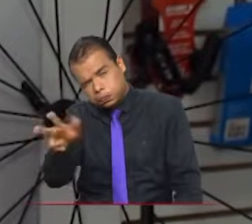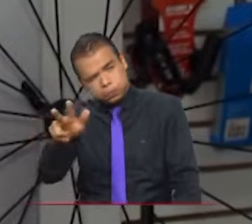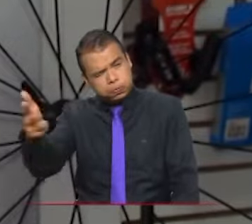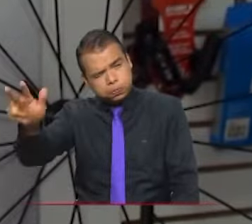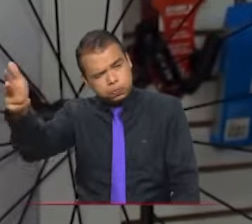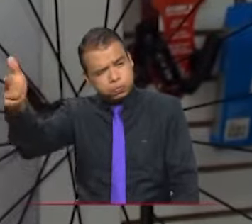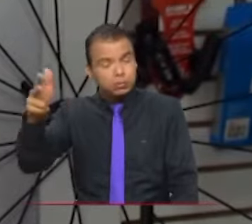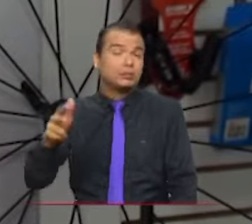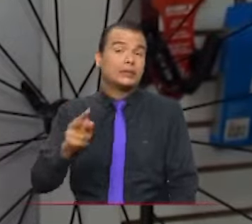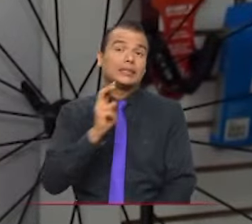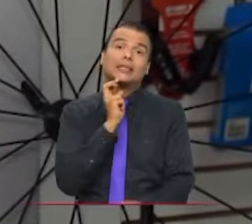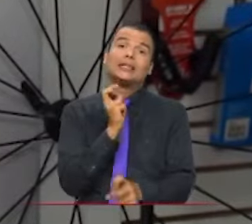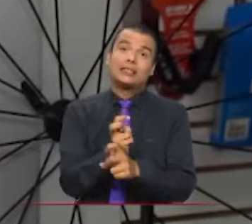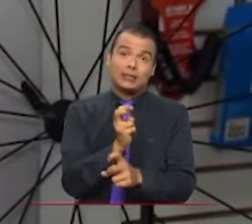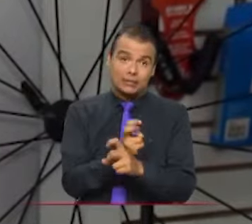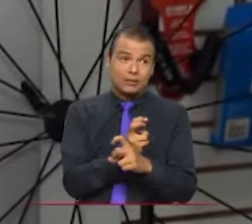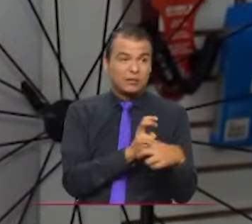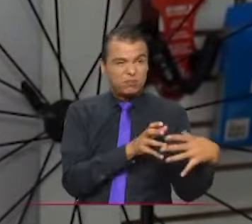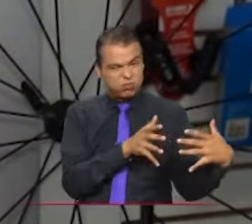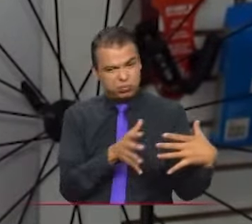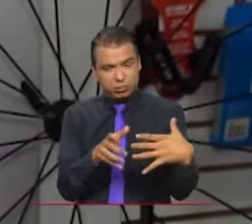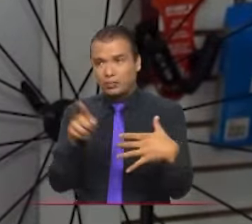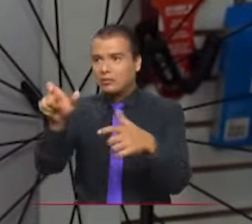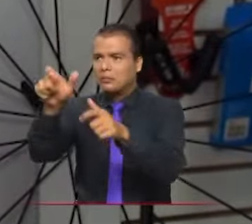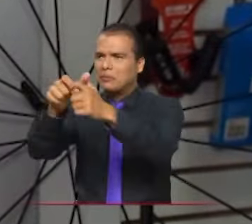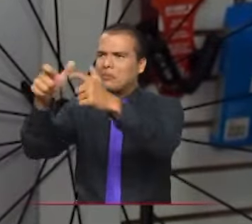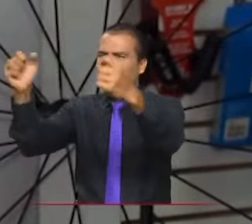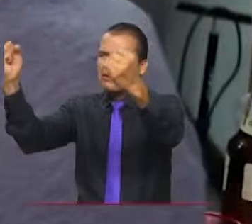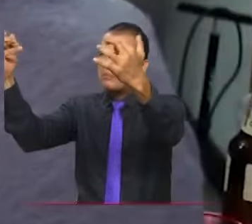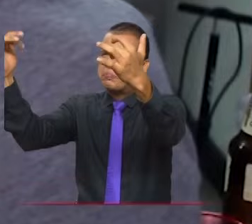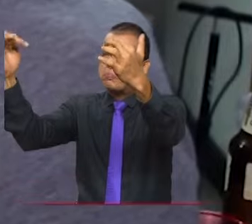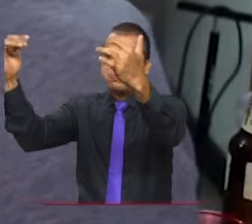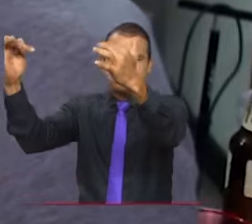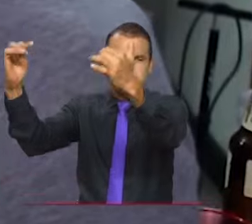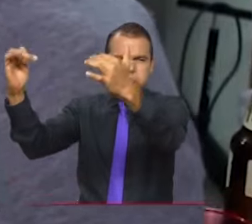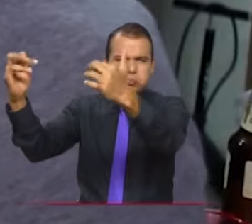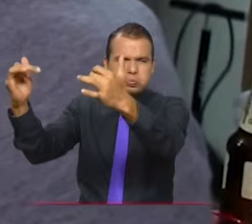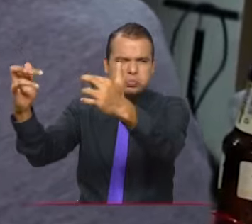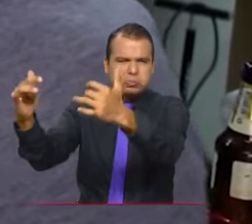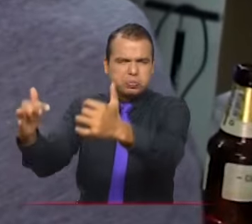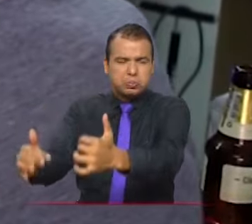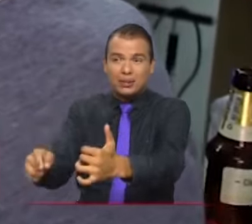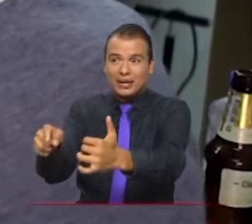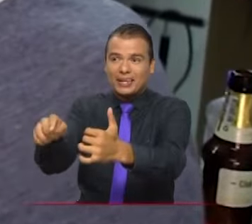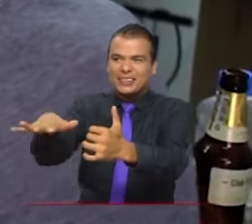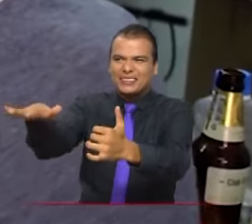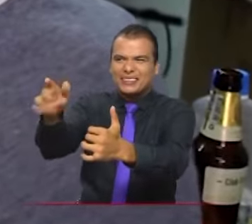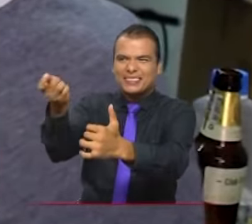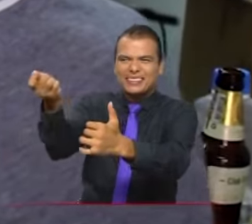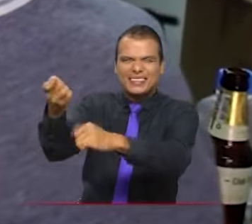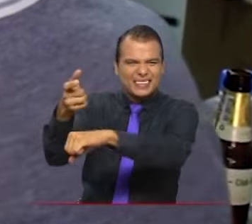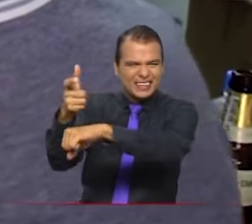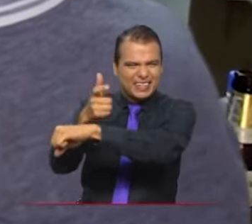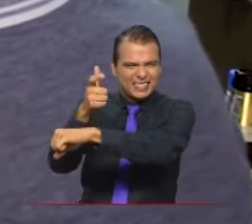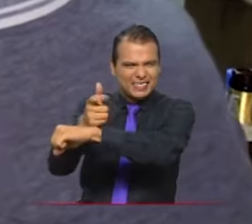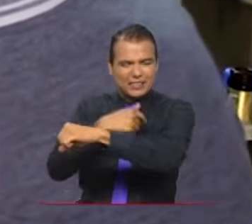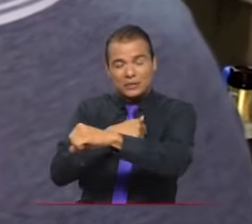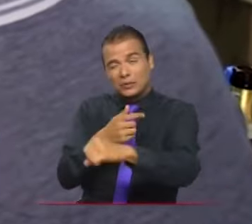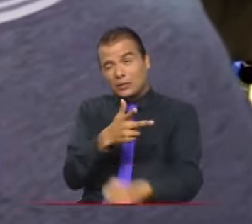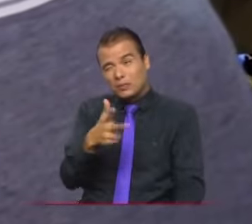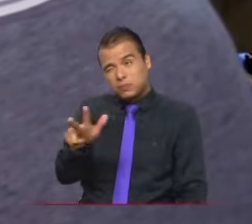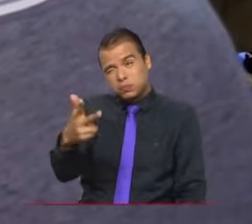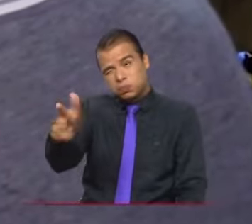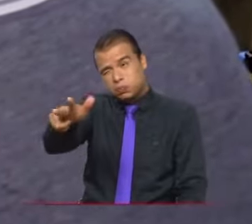lleno toda la entrada a Bucaramanga, se llegaba por ahí cerca del estadio. Esa fue mi última Vuelta a